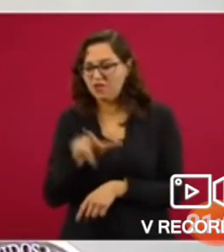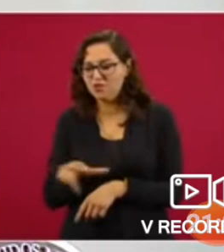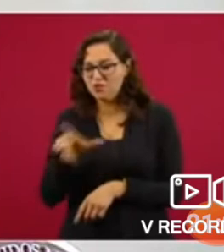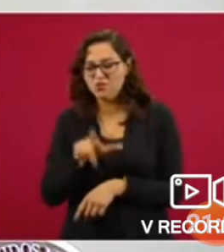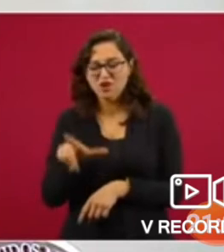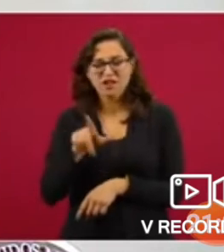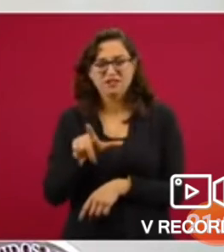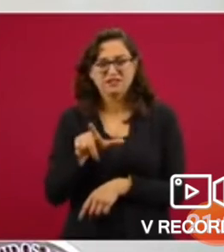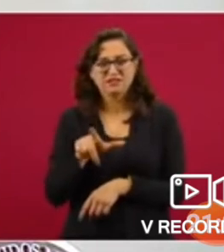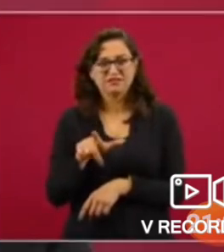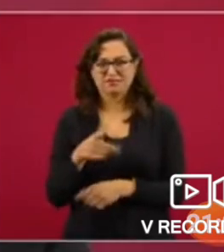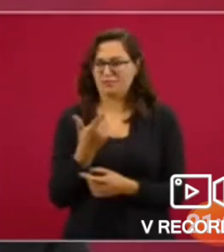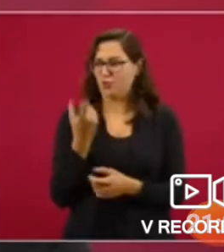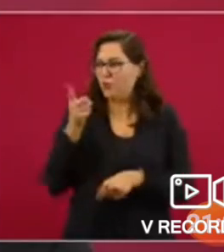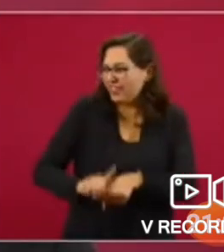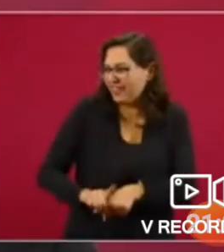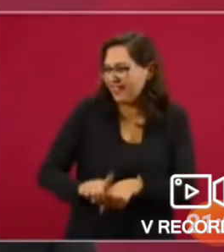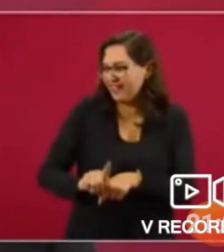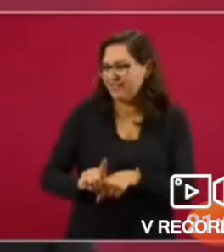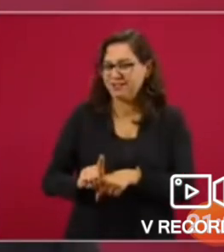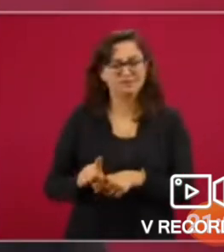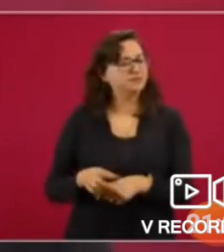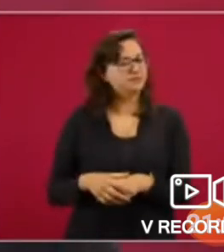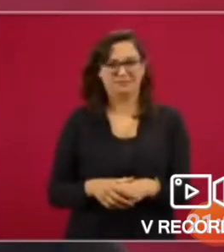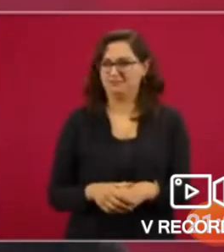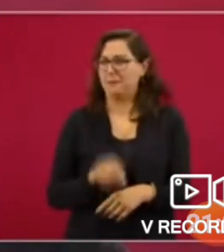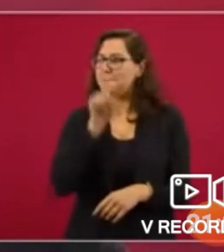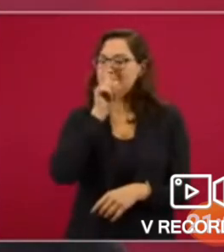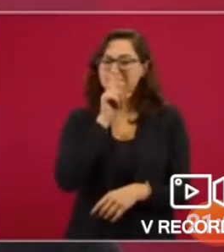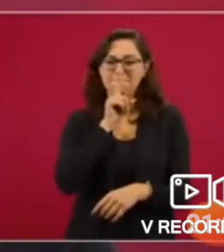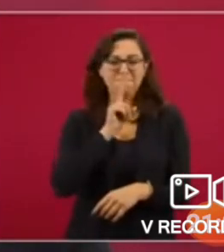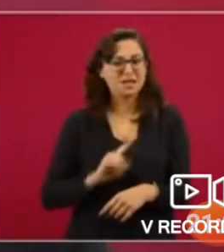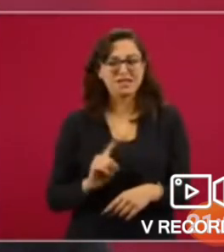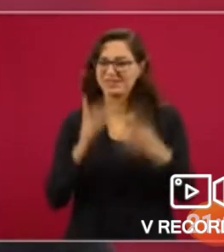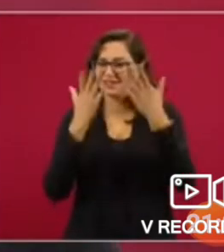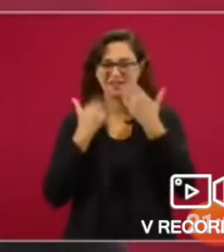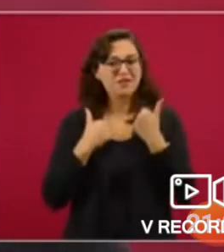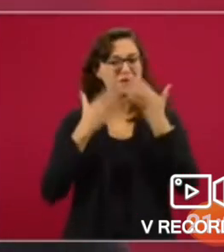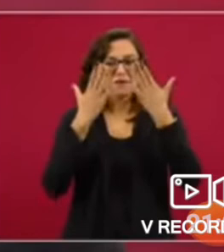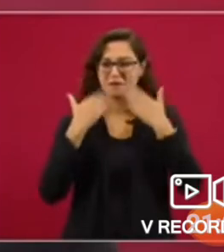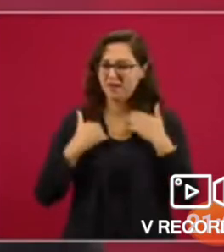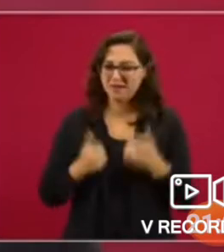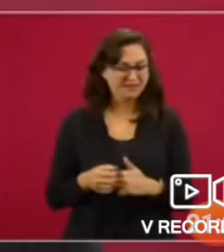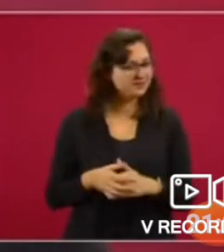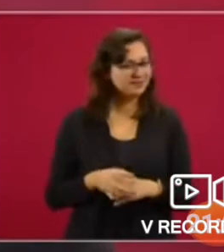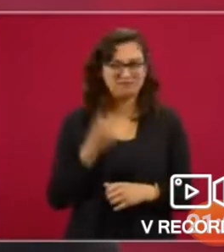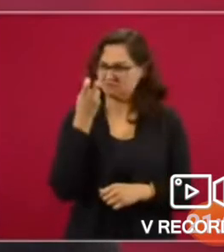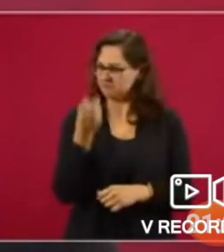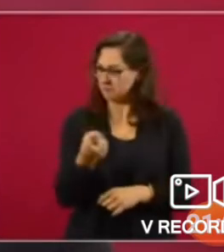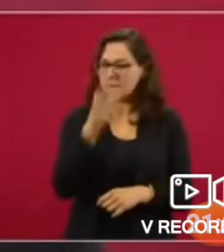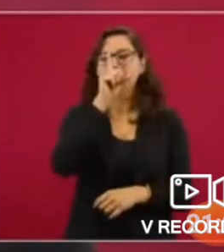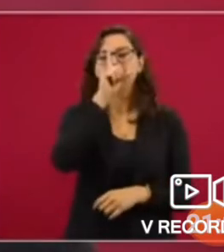lunes 5 de octubre, es decir, ayer. No es así, lo puntualizamos ayer, no es